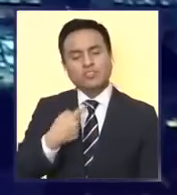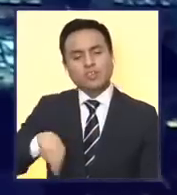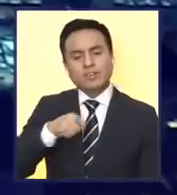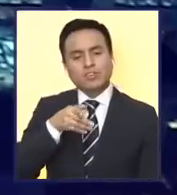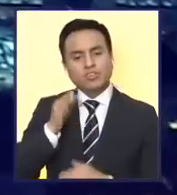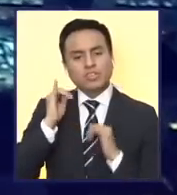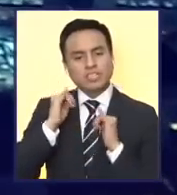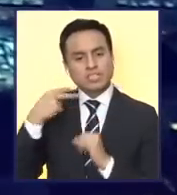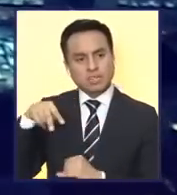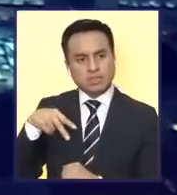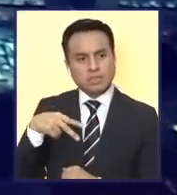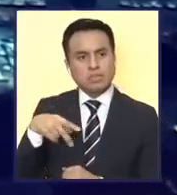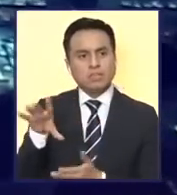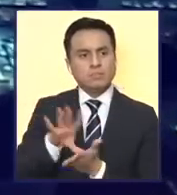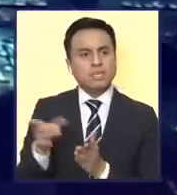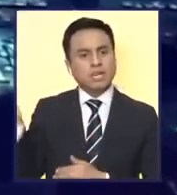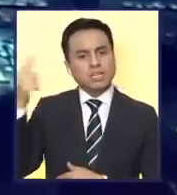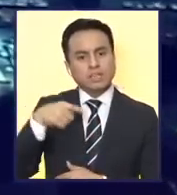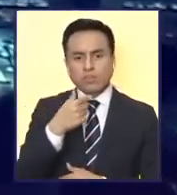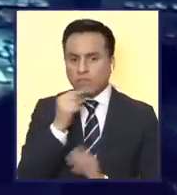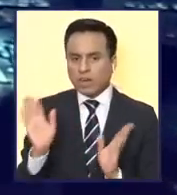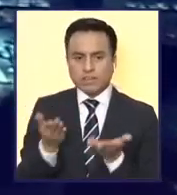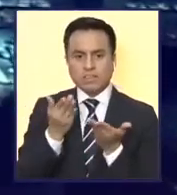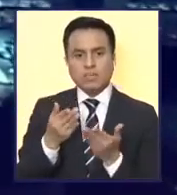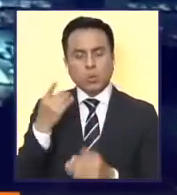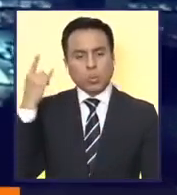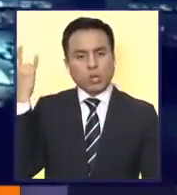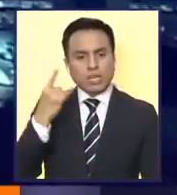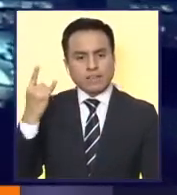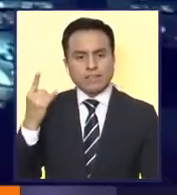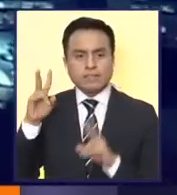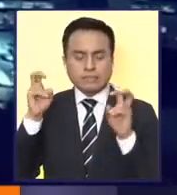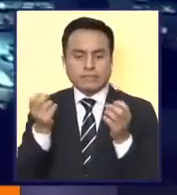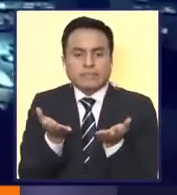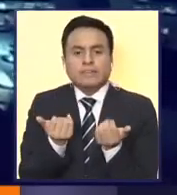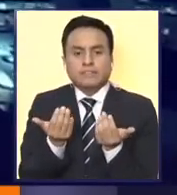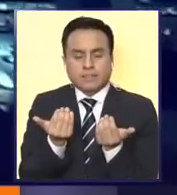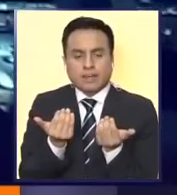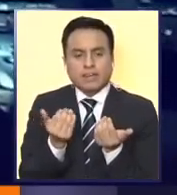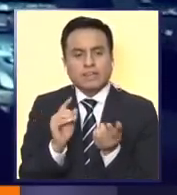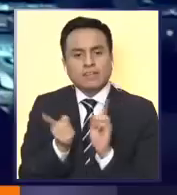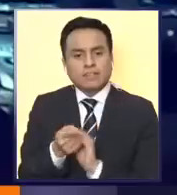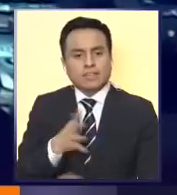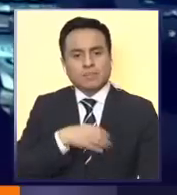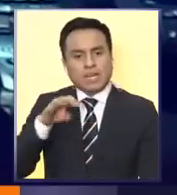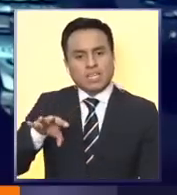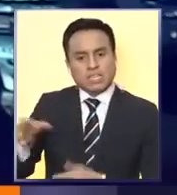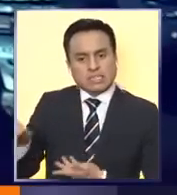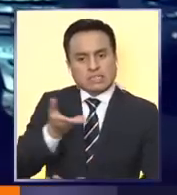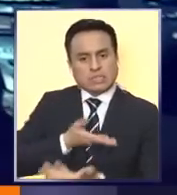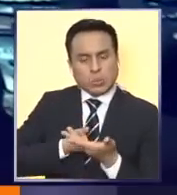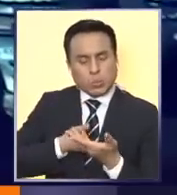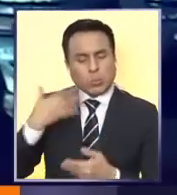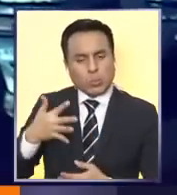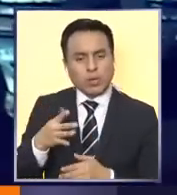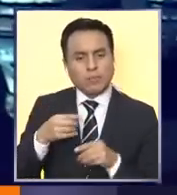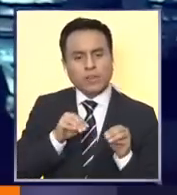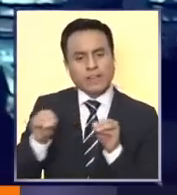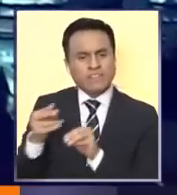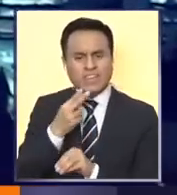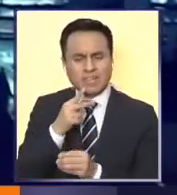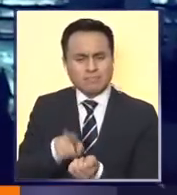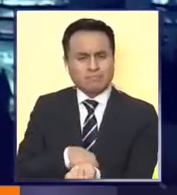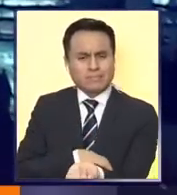ser inmigrante no es algo fácil - cuando surgen urgencias como la necesidad de un trasplante de órganos para poder prolongar la vida